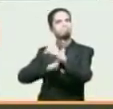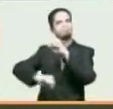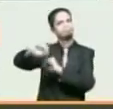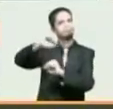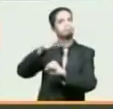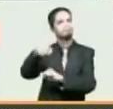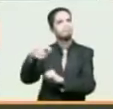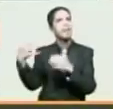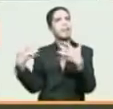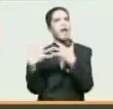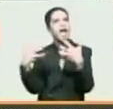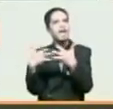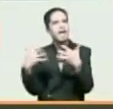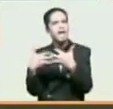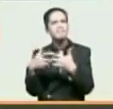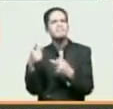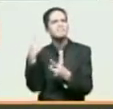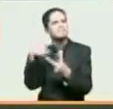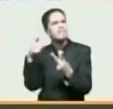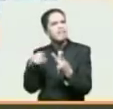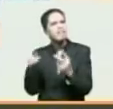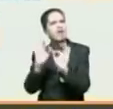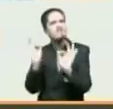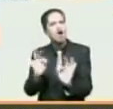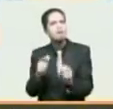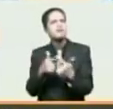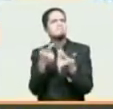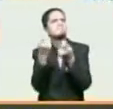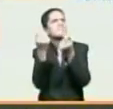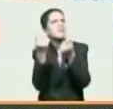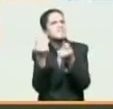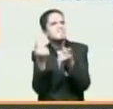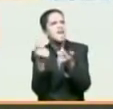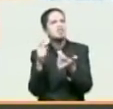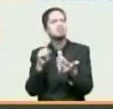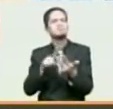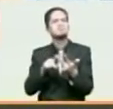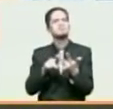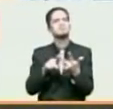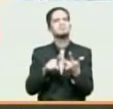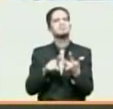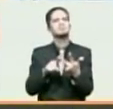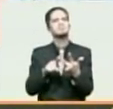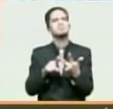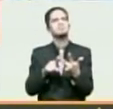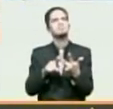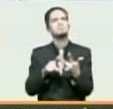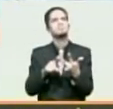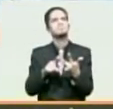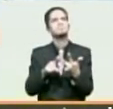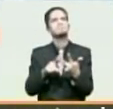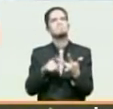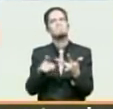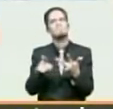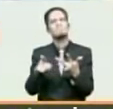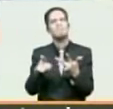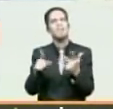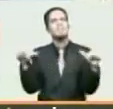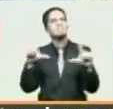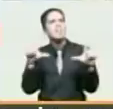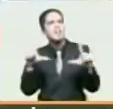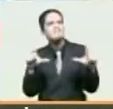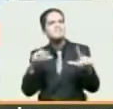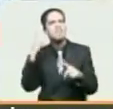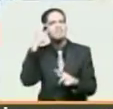precedente, multiforme, en el ámbito financiero, en el ámbito económico, en el ámbito mediático, de